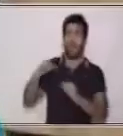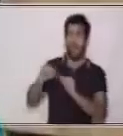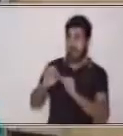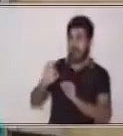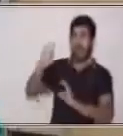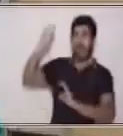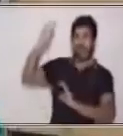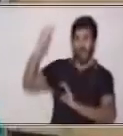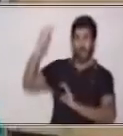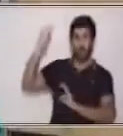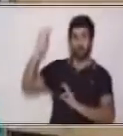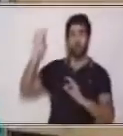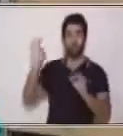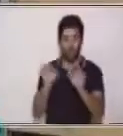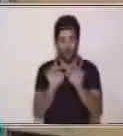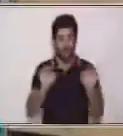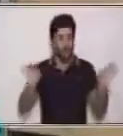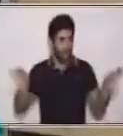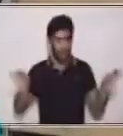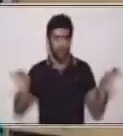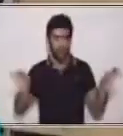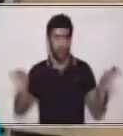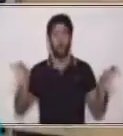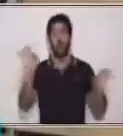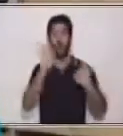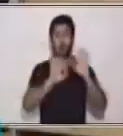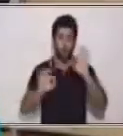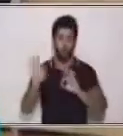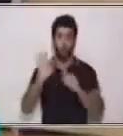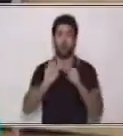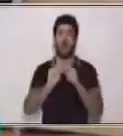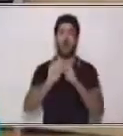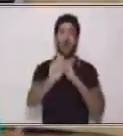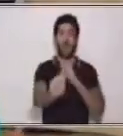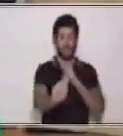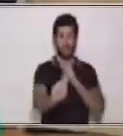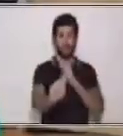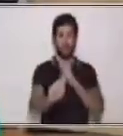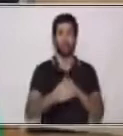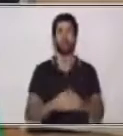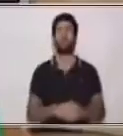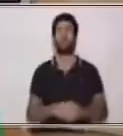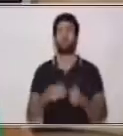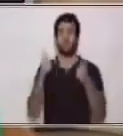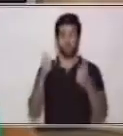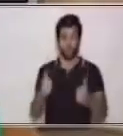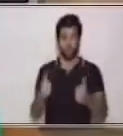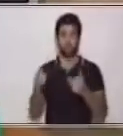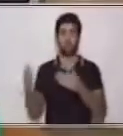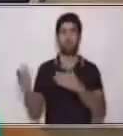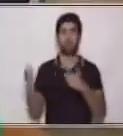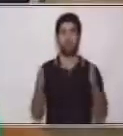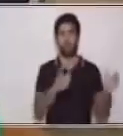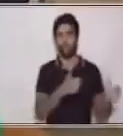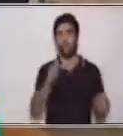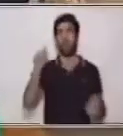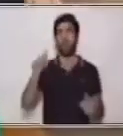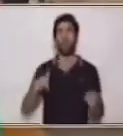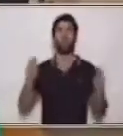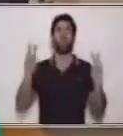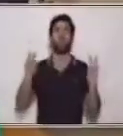altura, largo y ancho. Ahora bien, el tema del día de